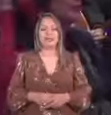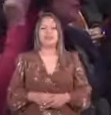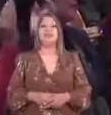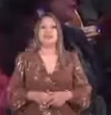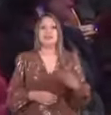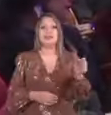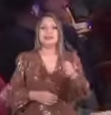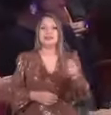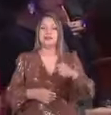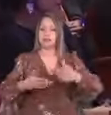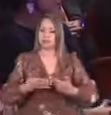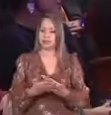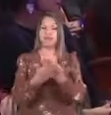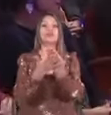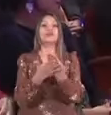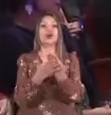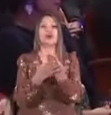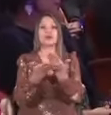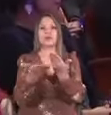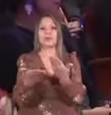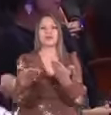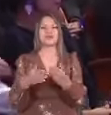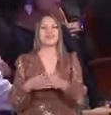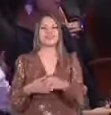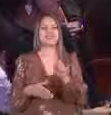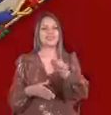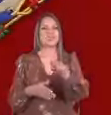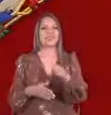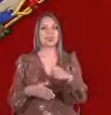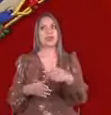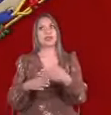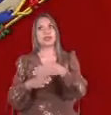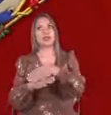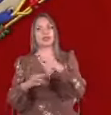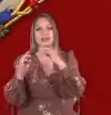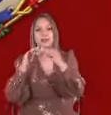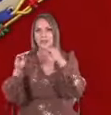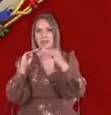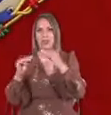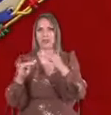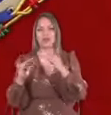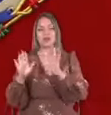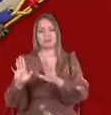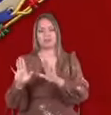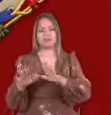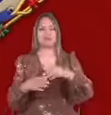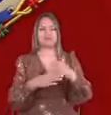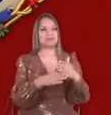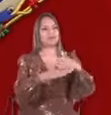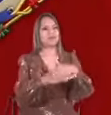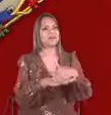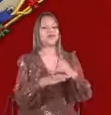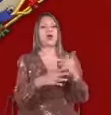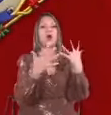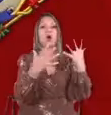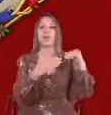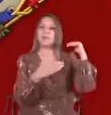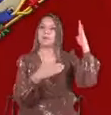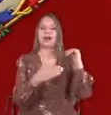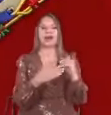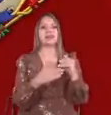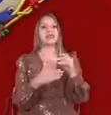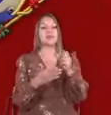Contemplamos desde un nuevo complejo sanitario de Quito, seguramente después del metro, la obra más emblemática que haremos, o un redimensionamiento del proyecto